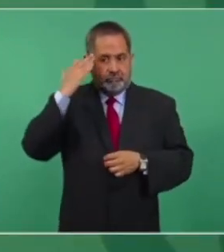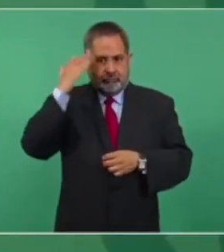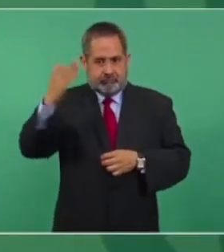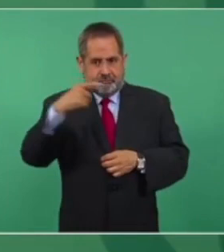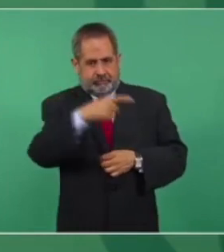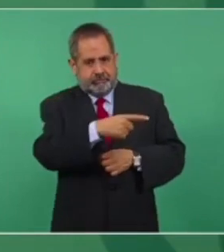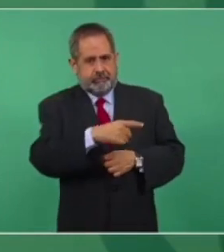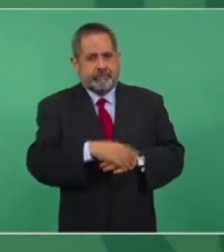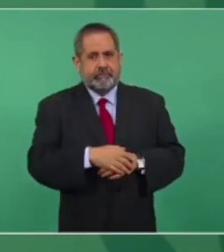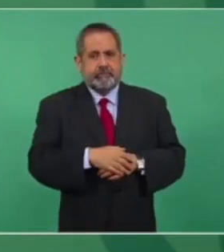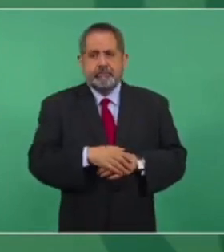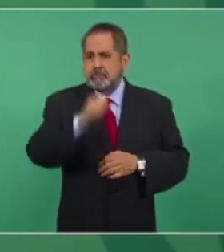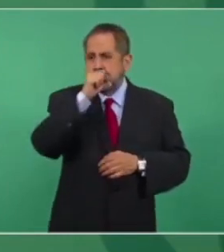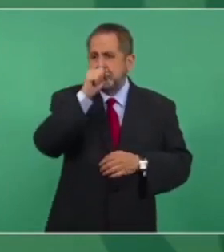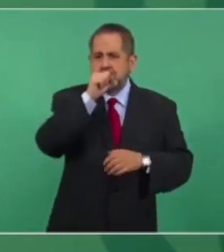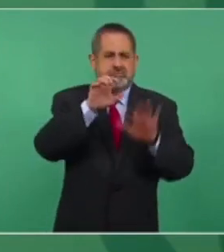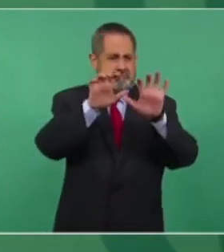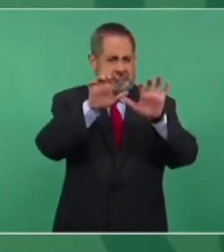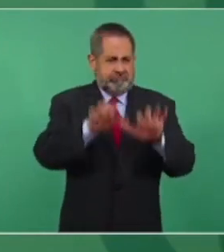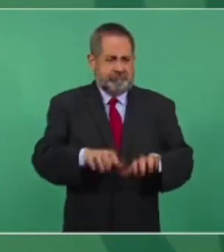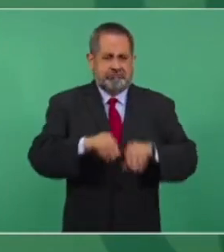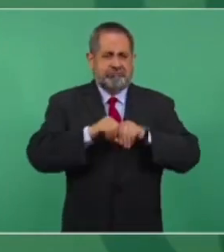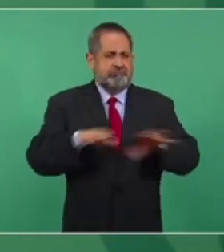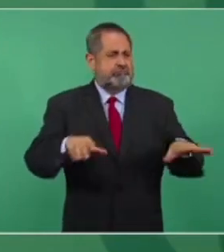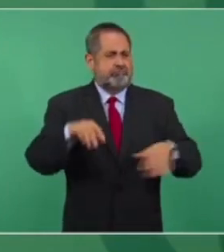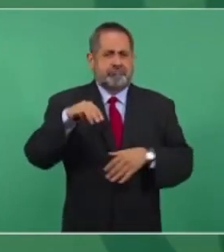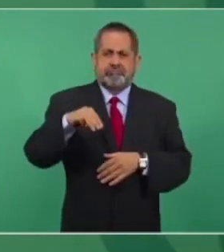de sacar un manifiesto